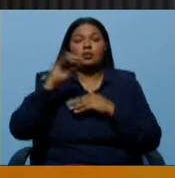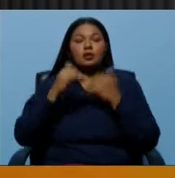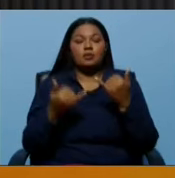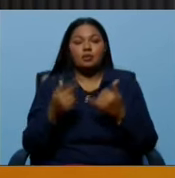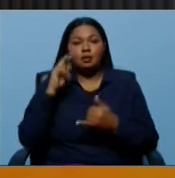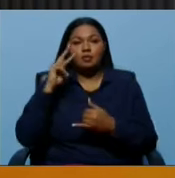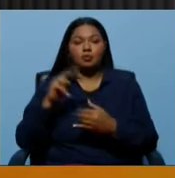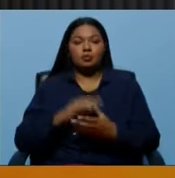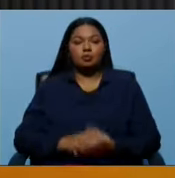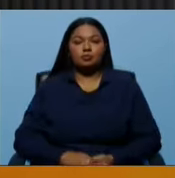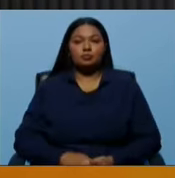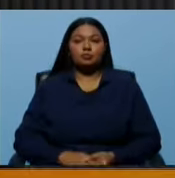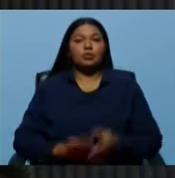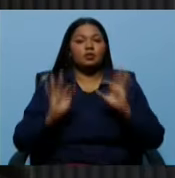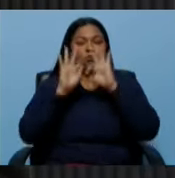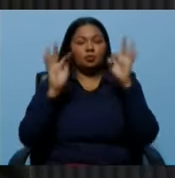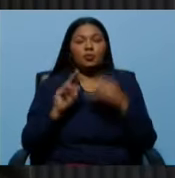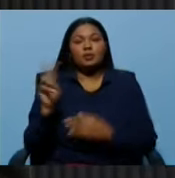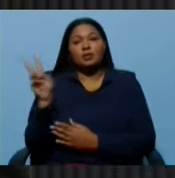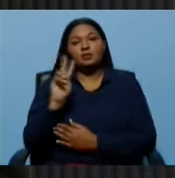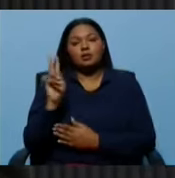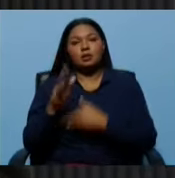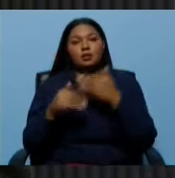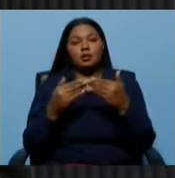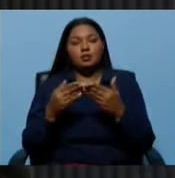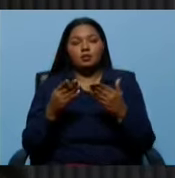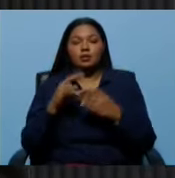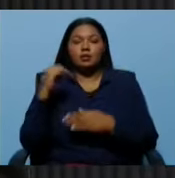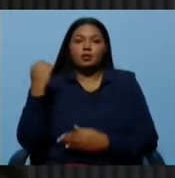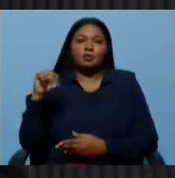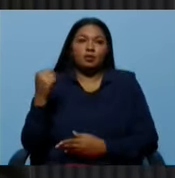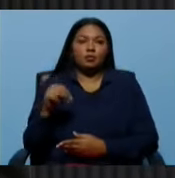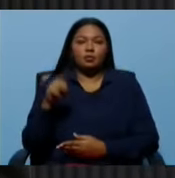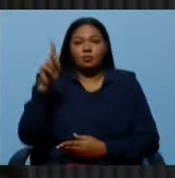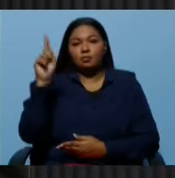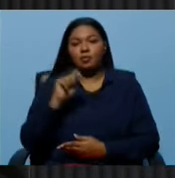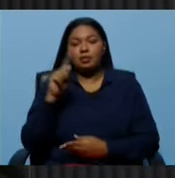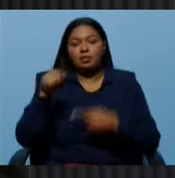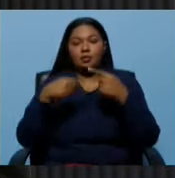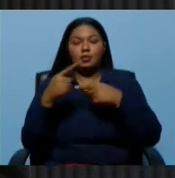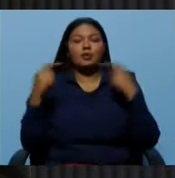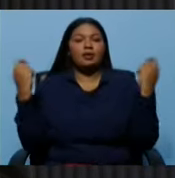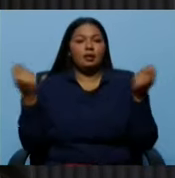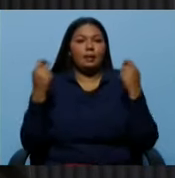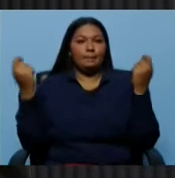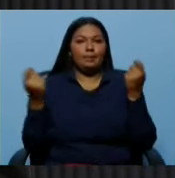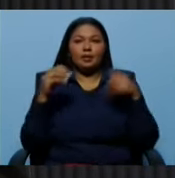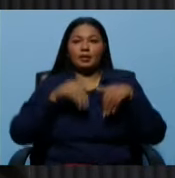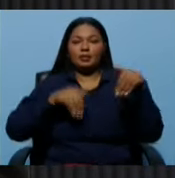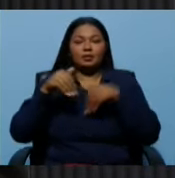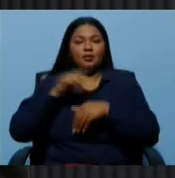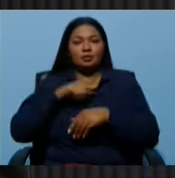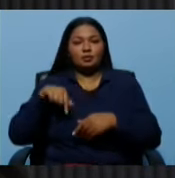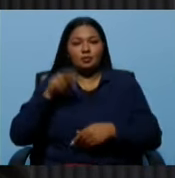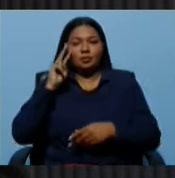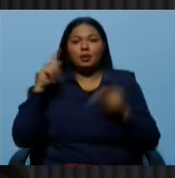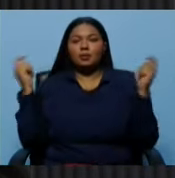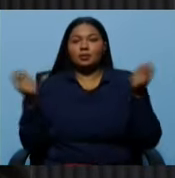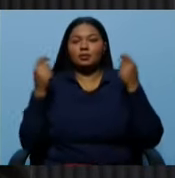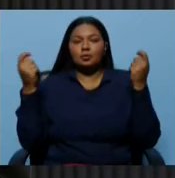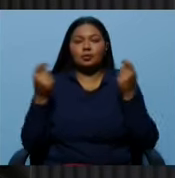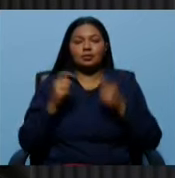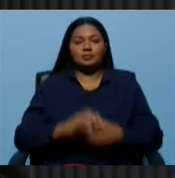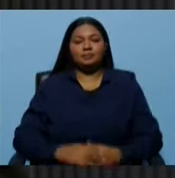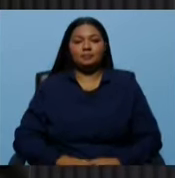el punto de vista de Venezuela, que posteriormente en el mes de noviembre, un mes después de esa campaña electoral, de esa victoria electoral,